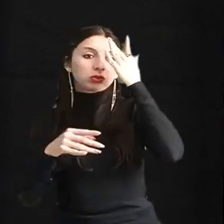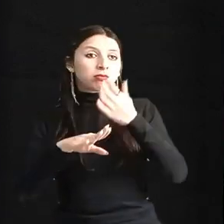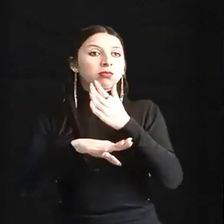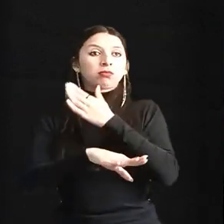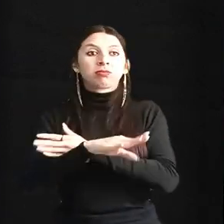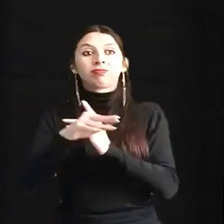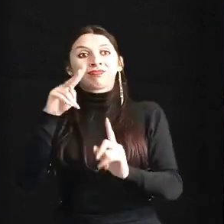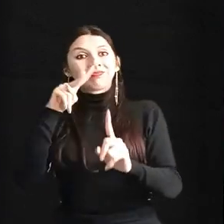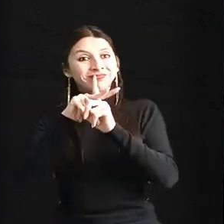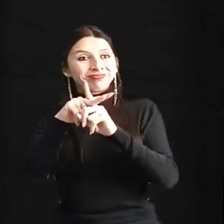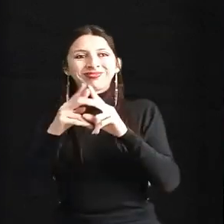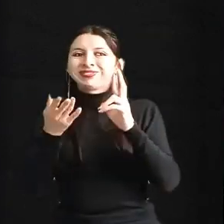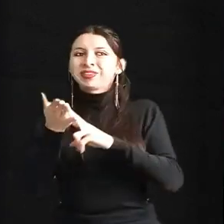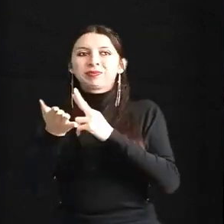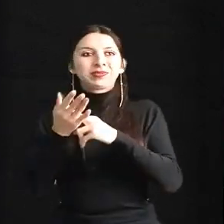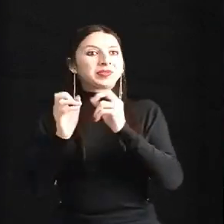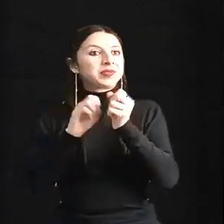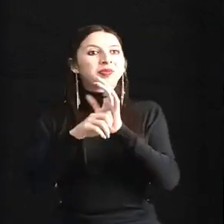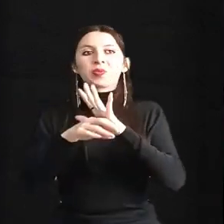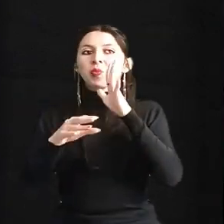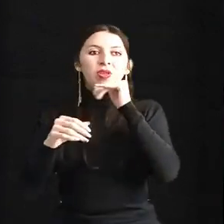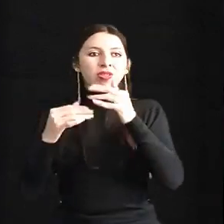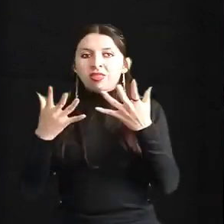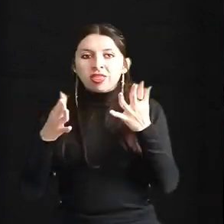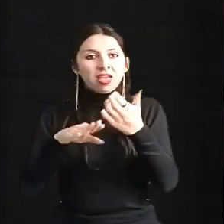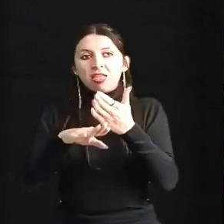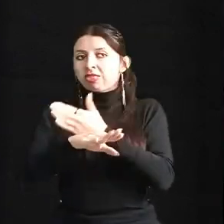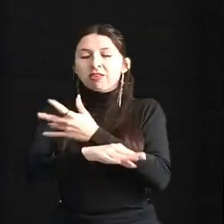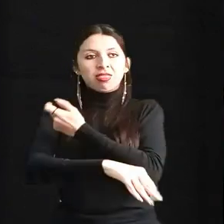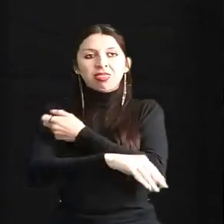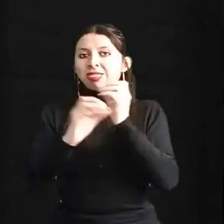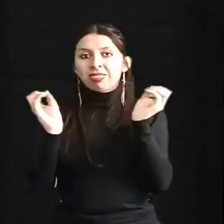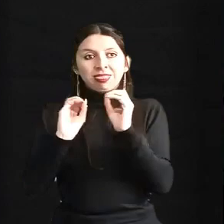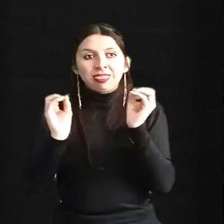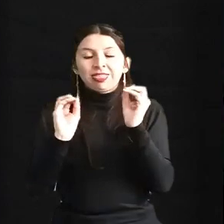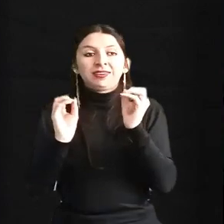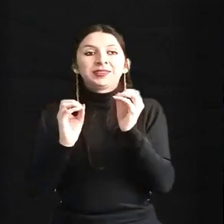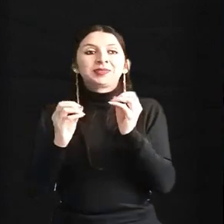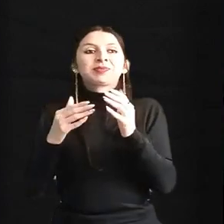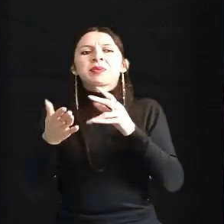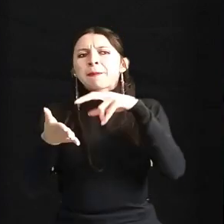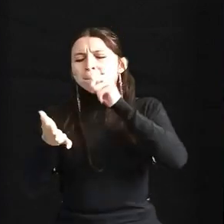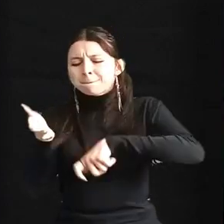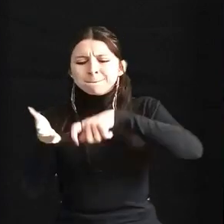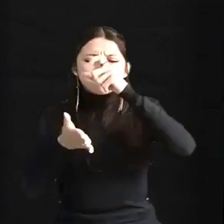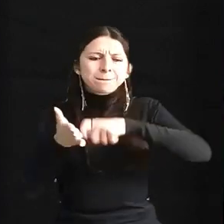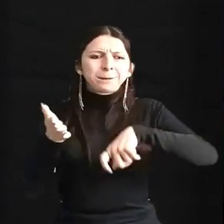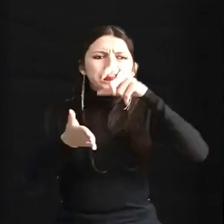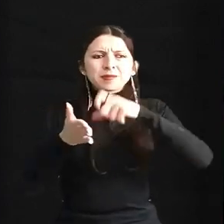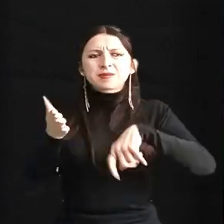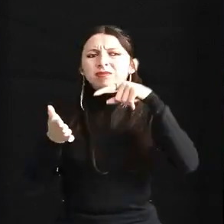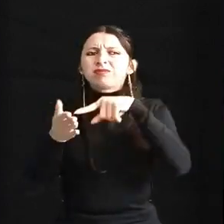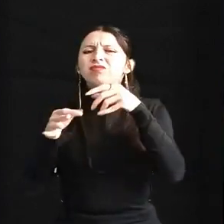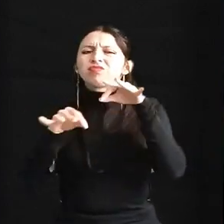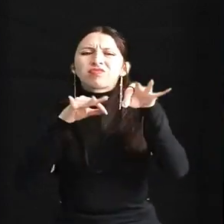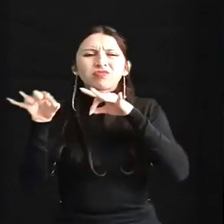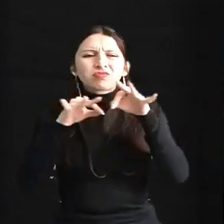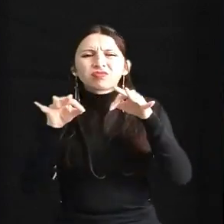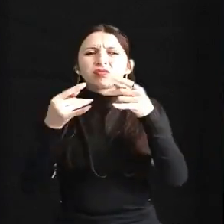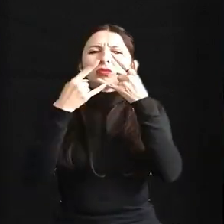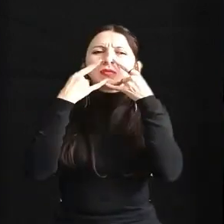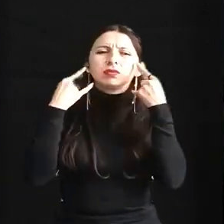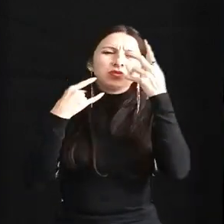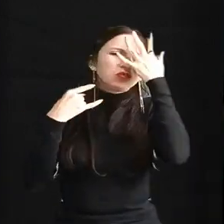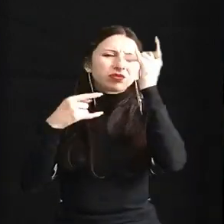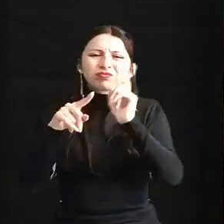que todavía no teníamos vacunas entonces fue un número muy bonito que surge en medio de toda esta crisis que también fue